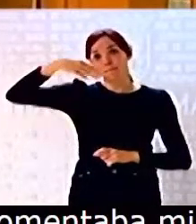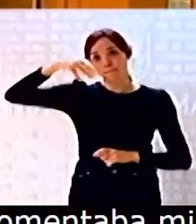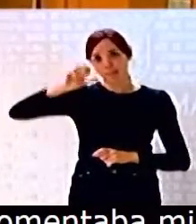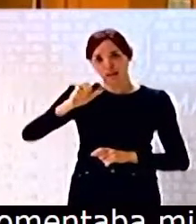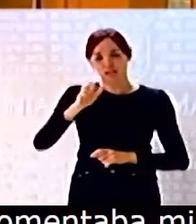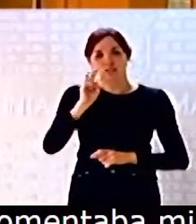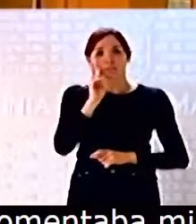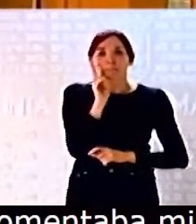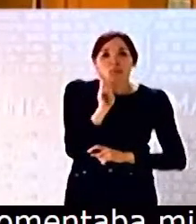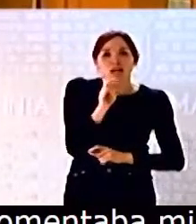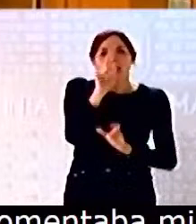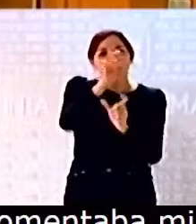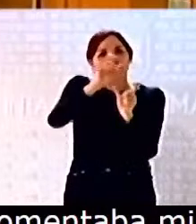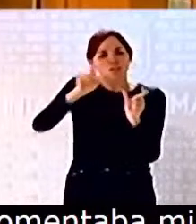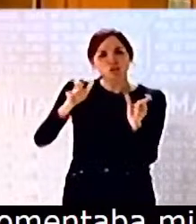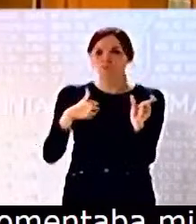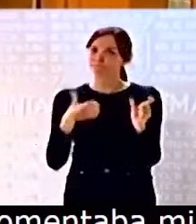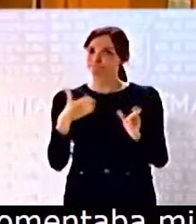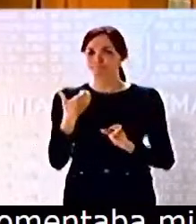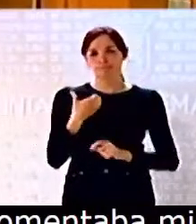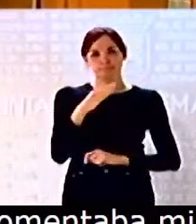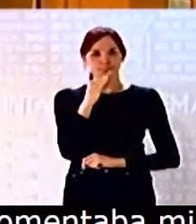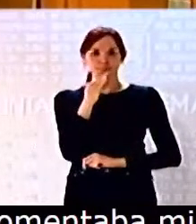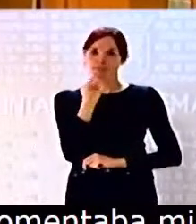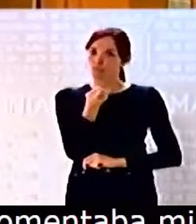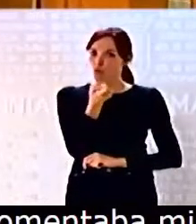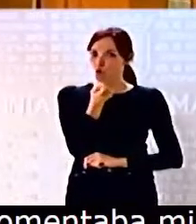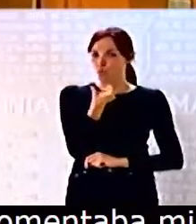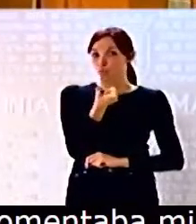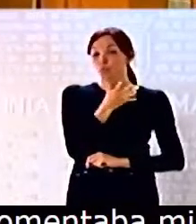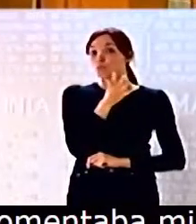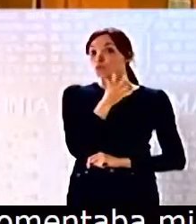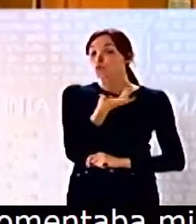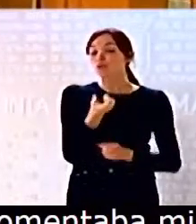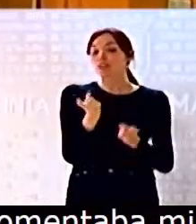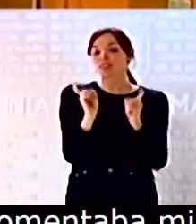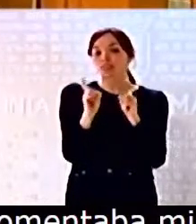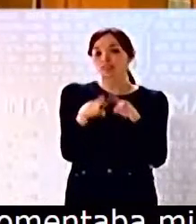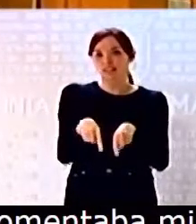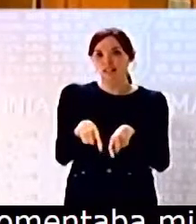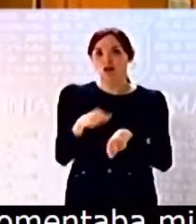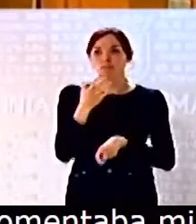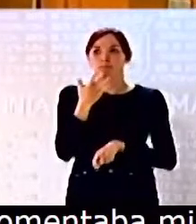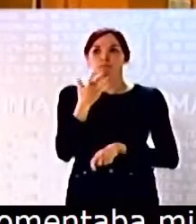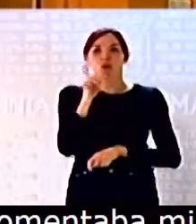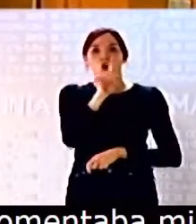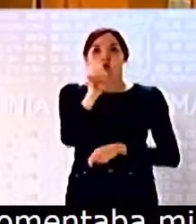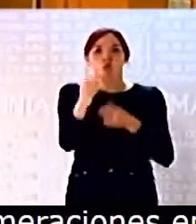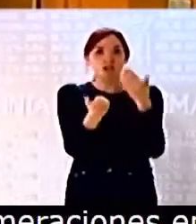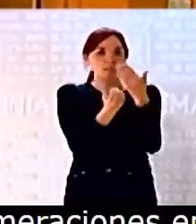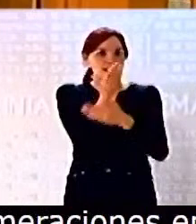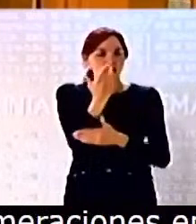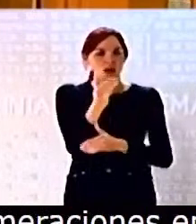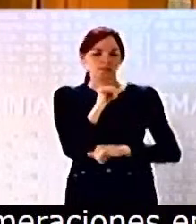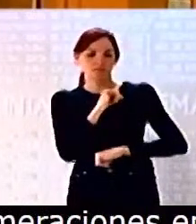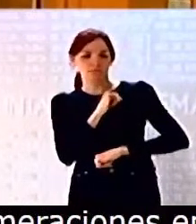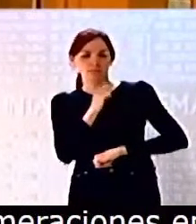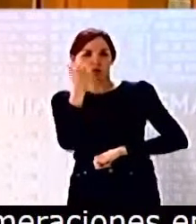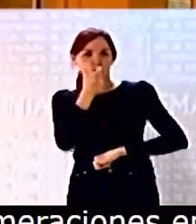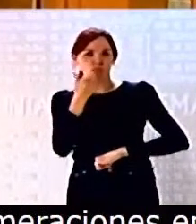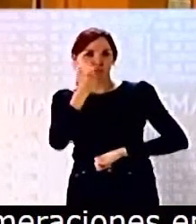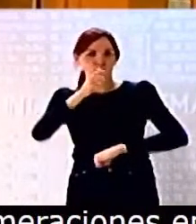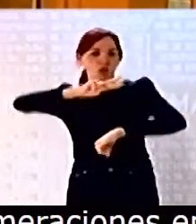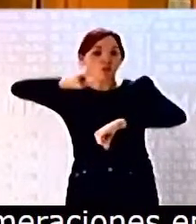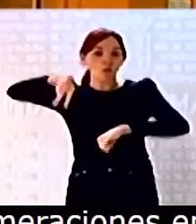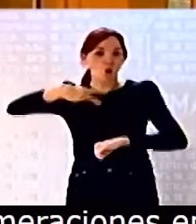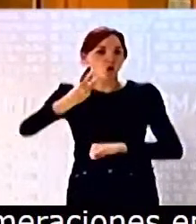a las personas un poquito enfadadas, sobre todo porque tenían, por ejemplo, citas a las 11 de la mañana y han tenido que esperar más de 2 horas,